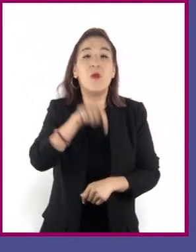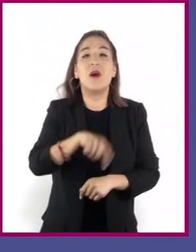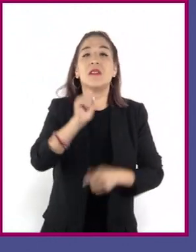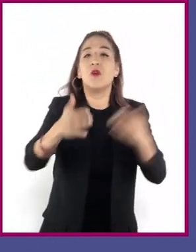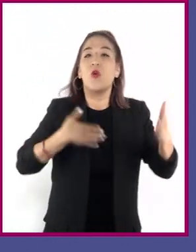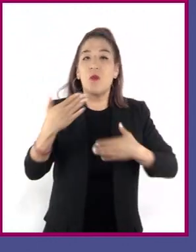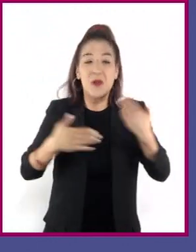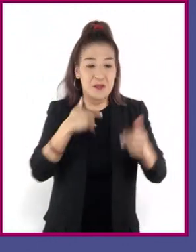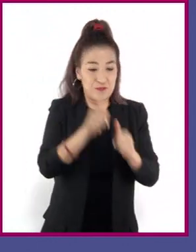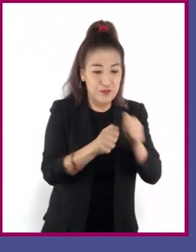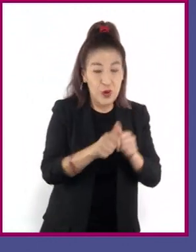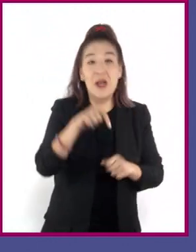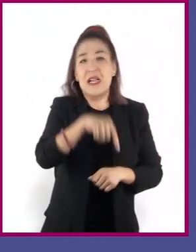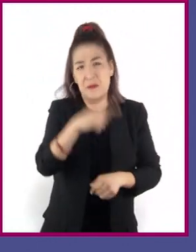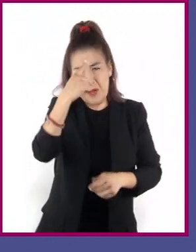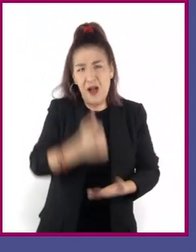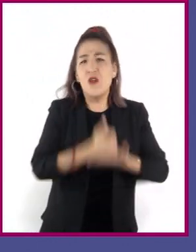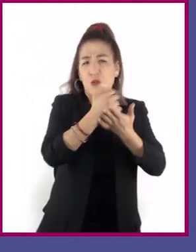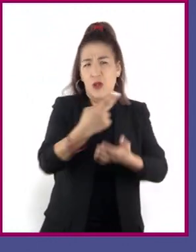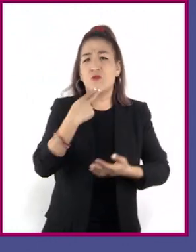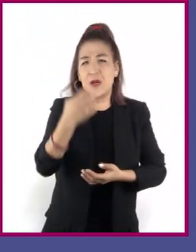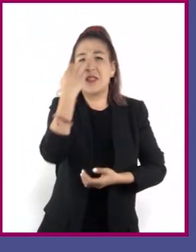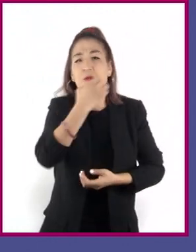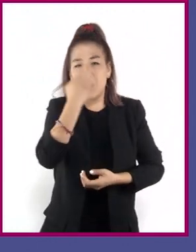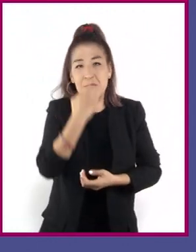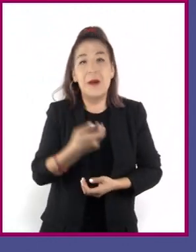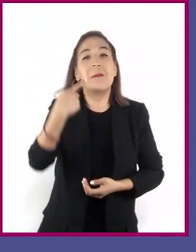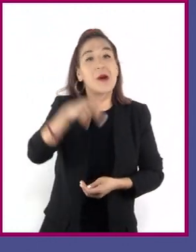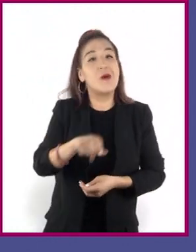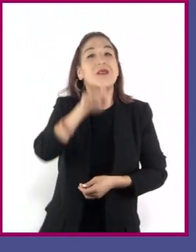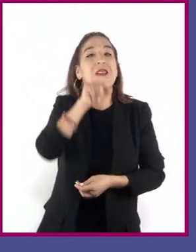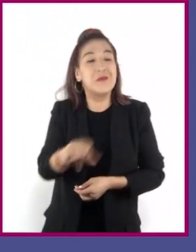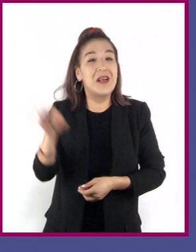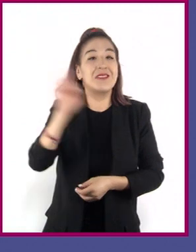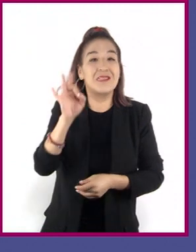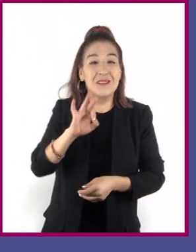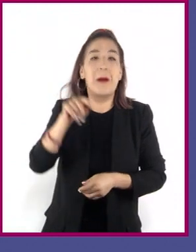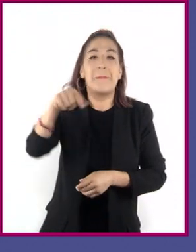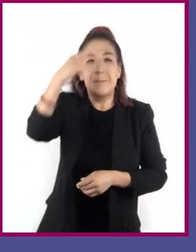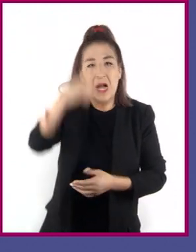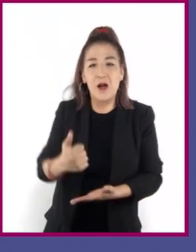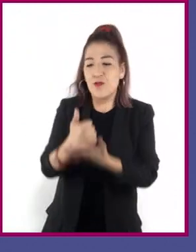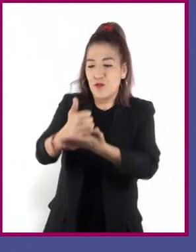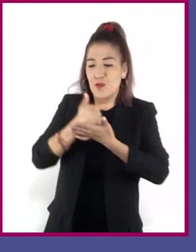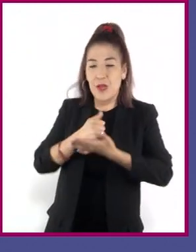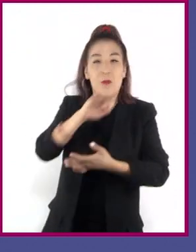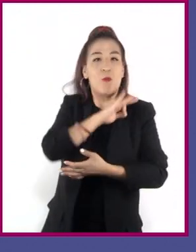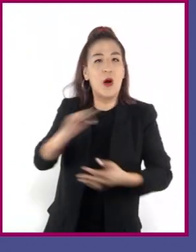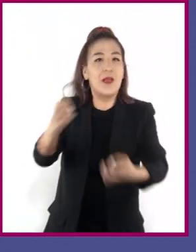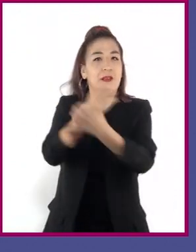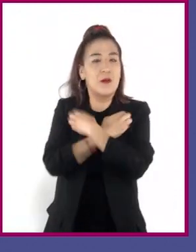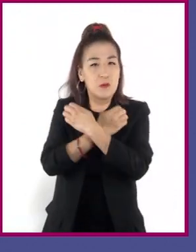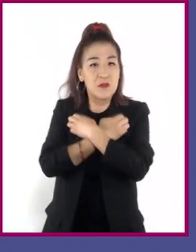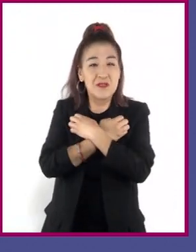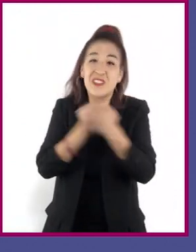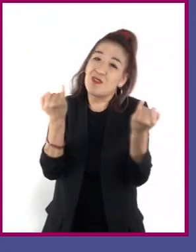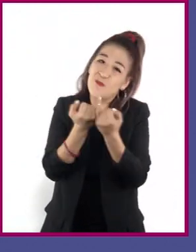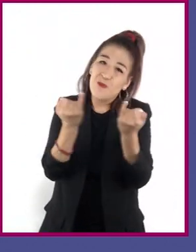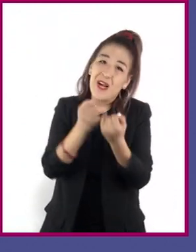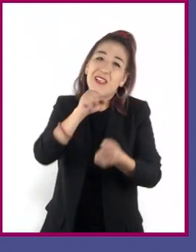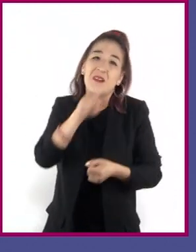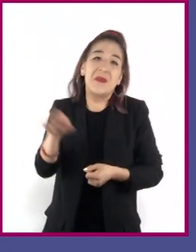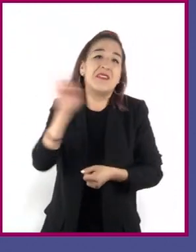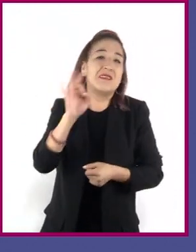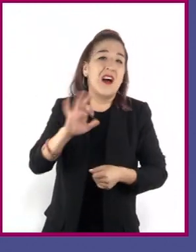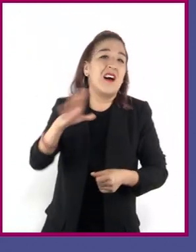todas nuestras tareas escolares y puede ser una gran herramienta para la educación a la misma vez nos